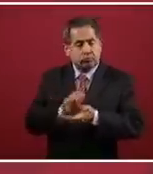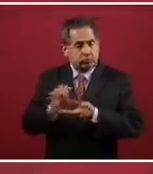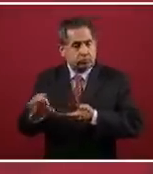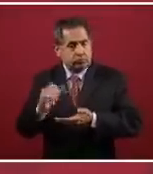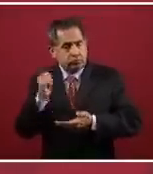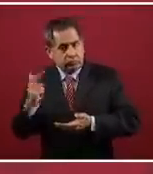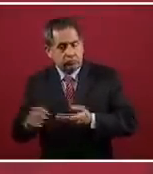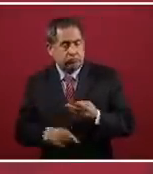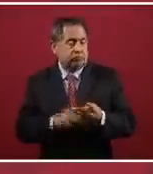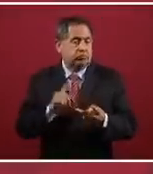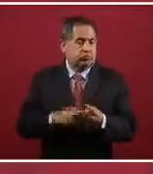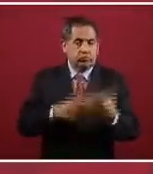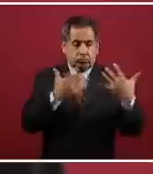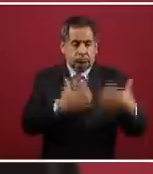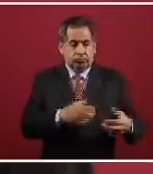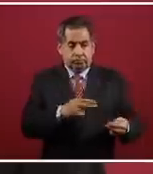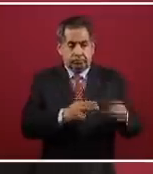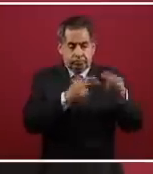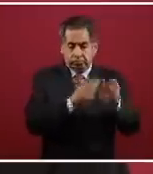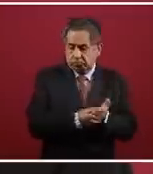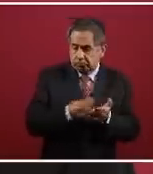sus empresas